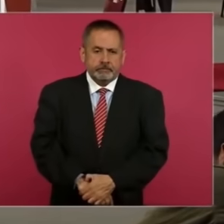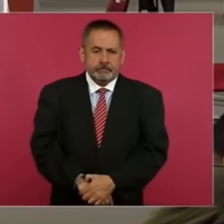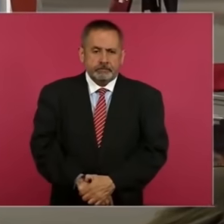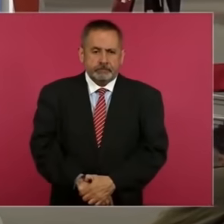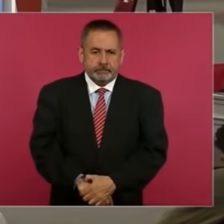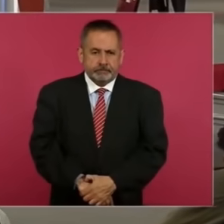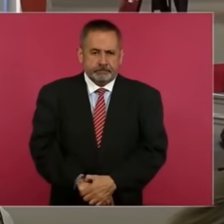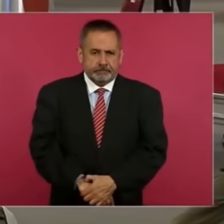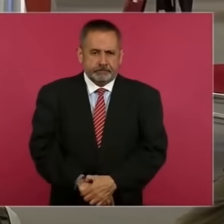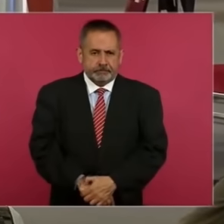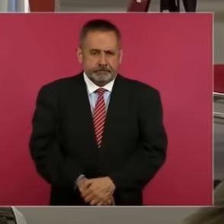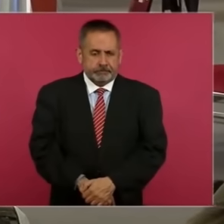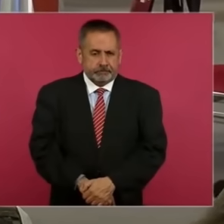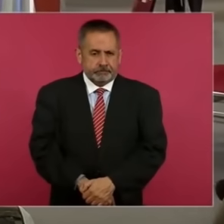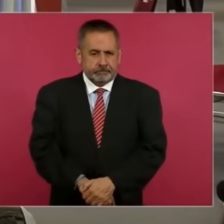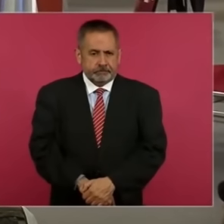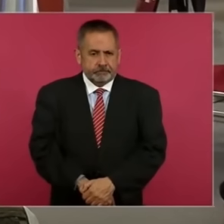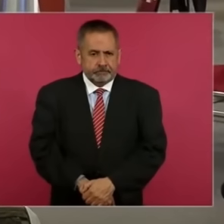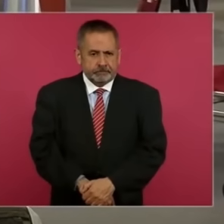No puede, porque este es.